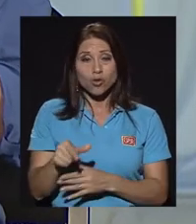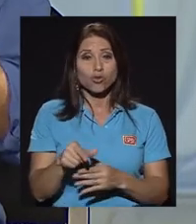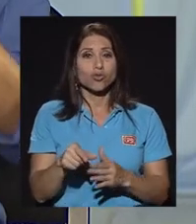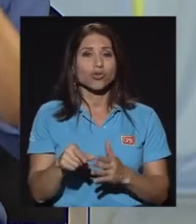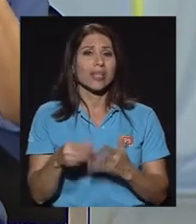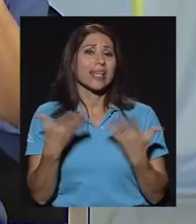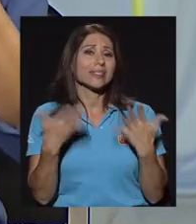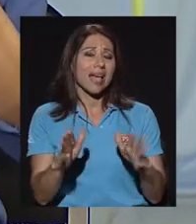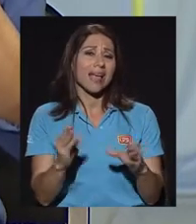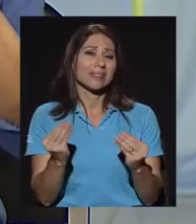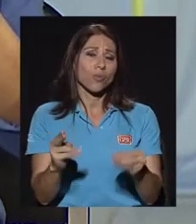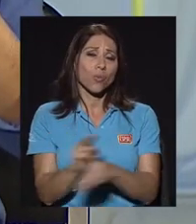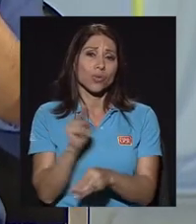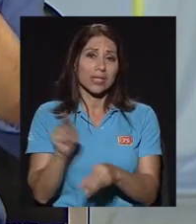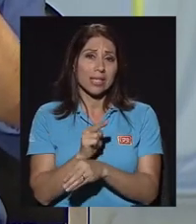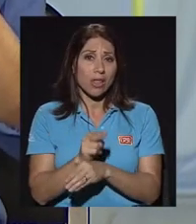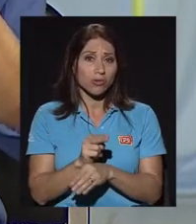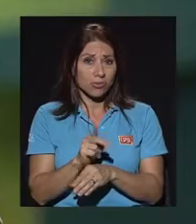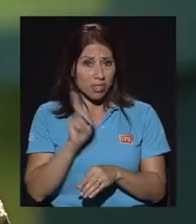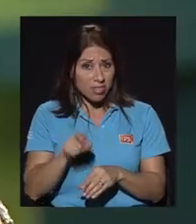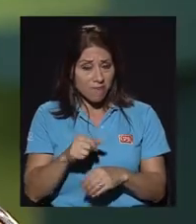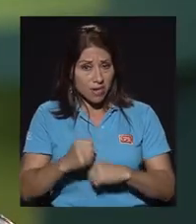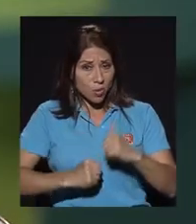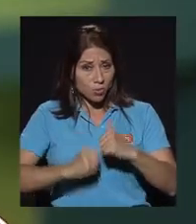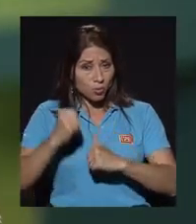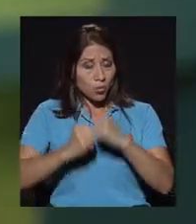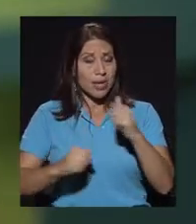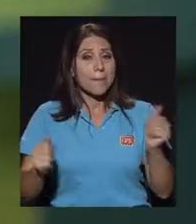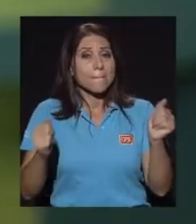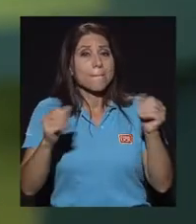Reventazón, más represas hidroeléctricas?